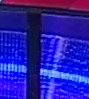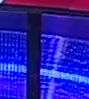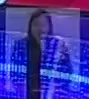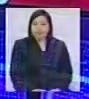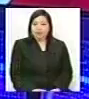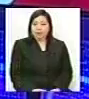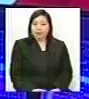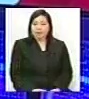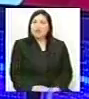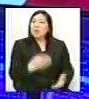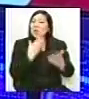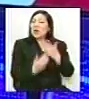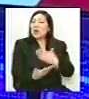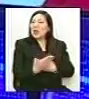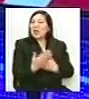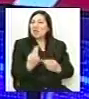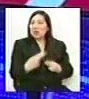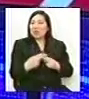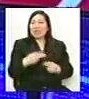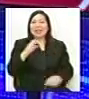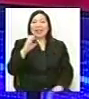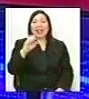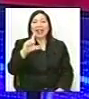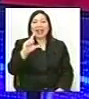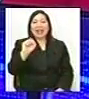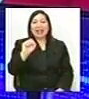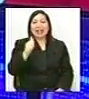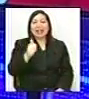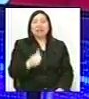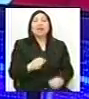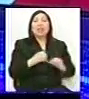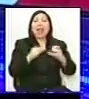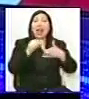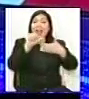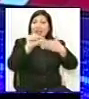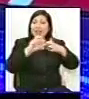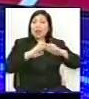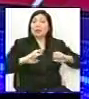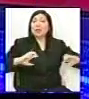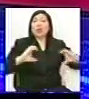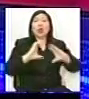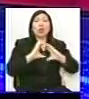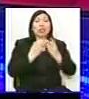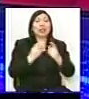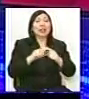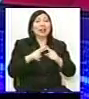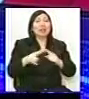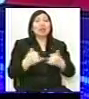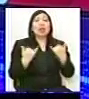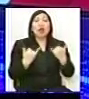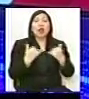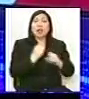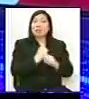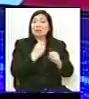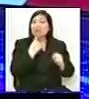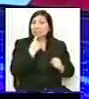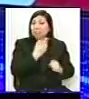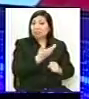Buenos días, amigos. Los saluda Elsa Iturriaga. Esto es Agenda Parlamentaria por Congreso Televisión. Y a esta hora de la